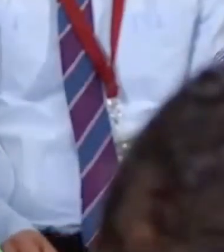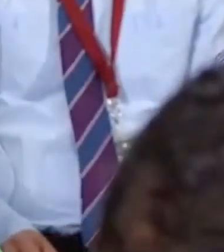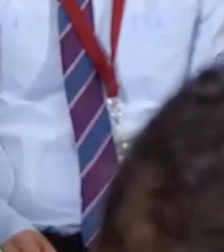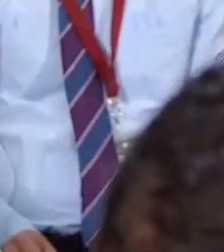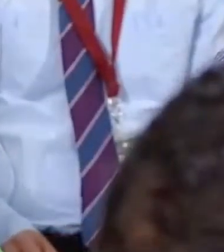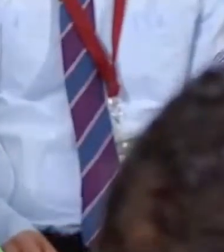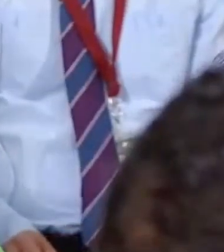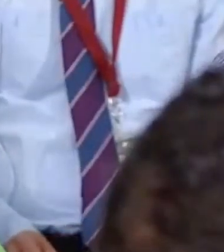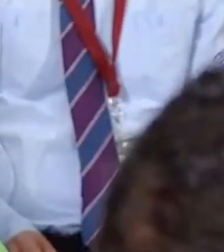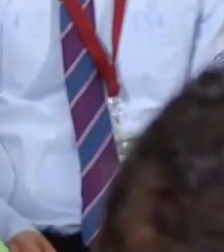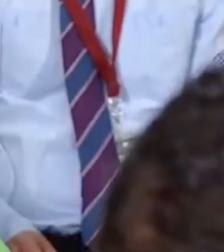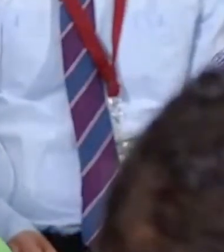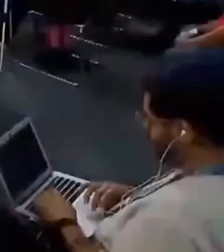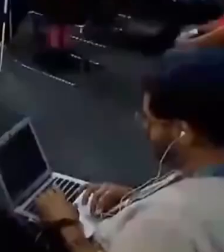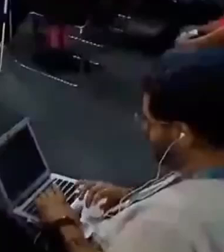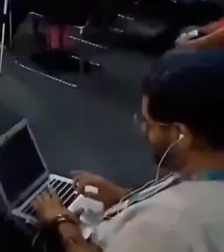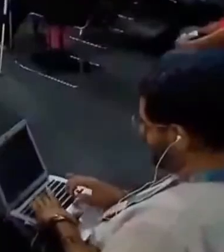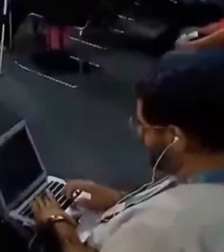Hay una diplomacia